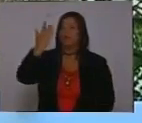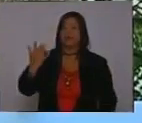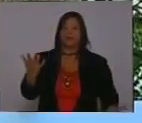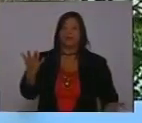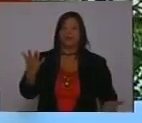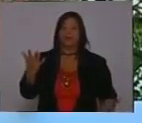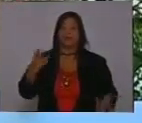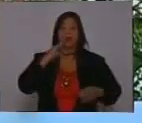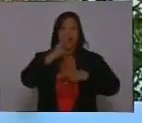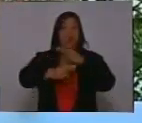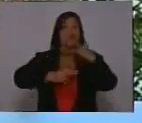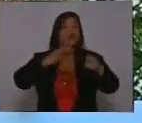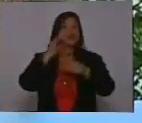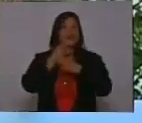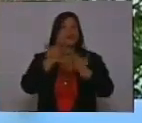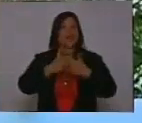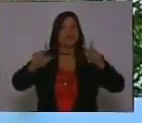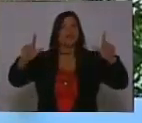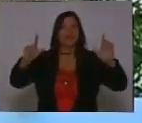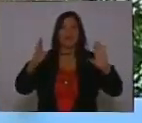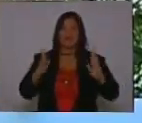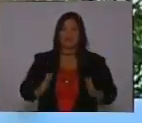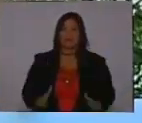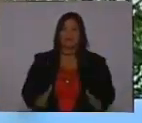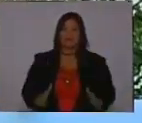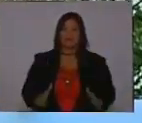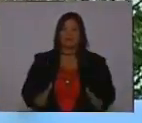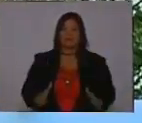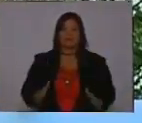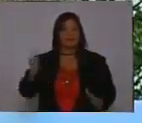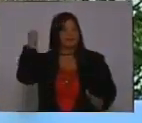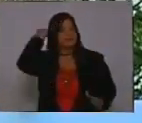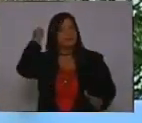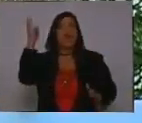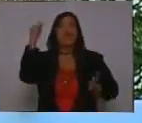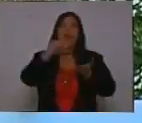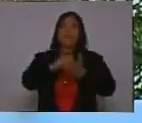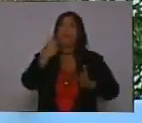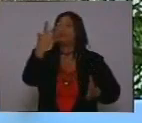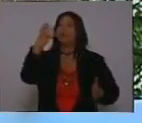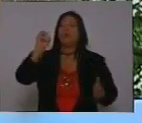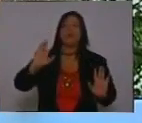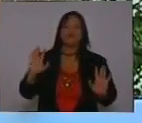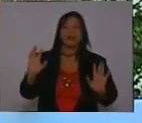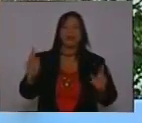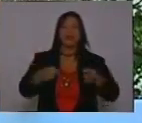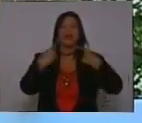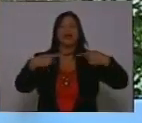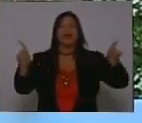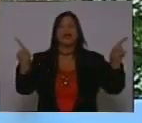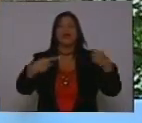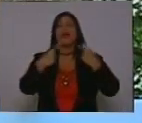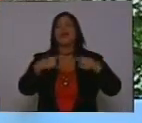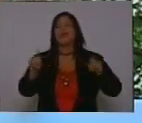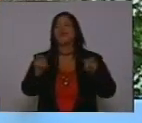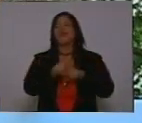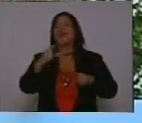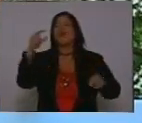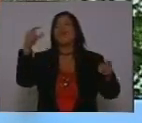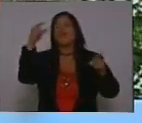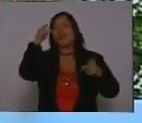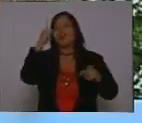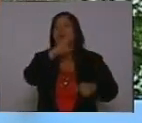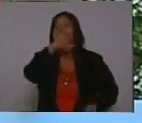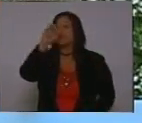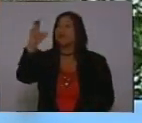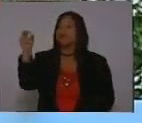más universal de nuestros libertadores. Y en el 2050 se cumple una fecha, que son los